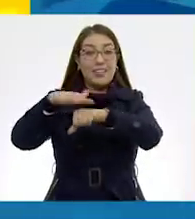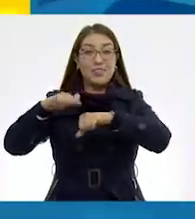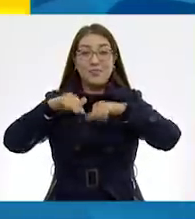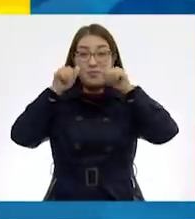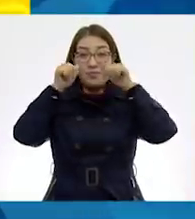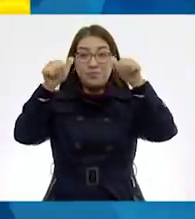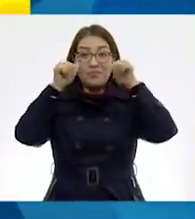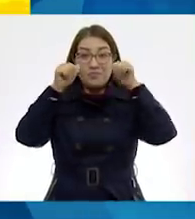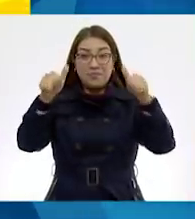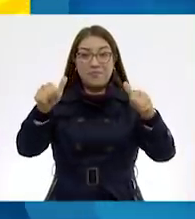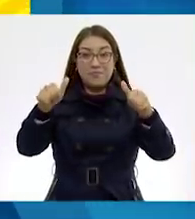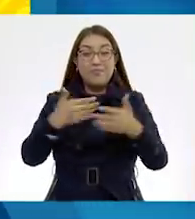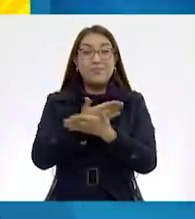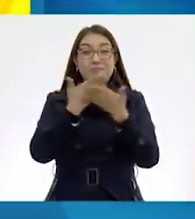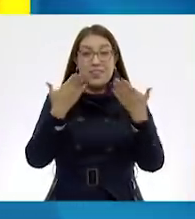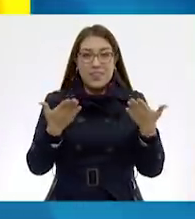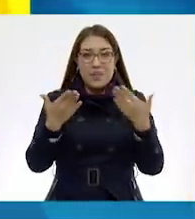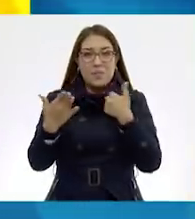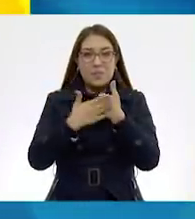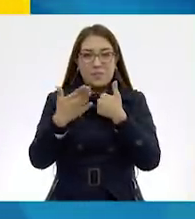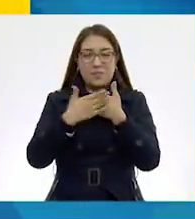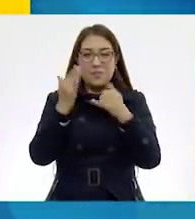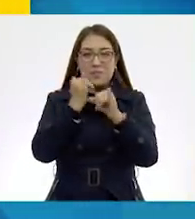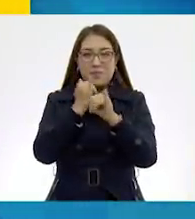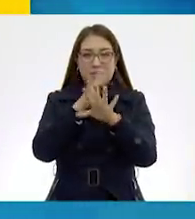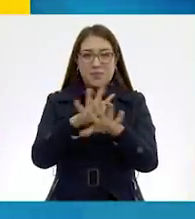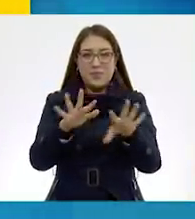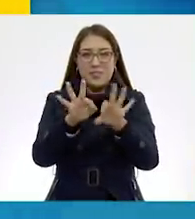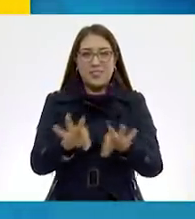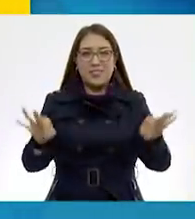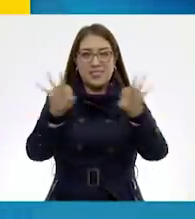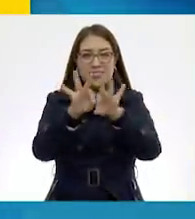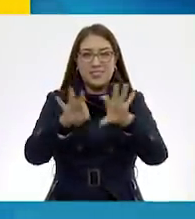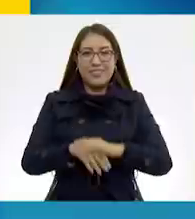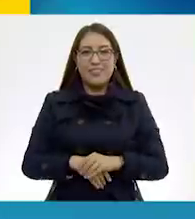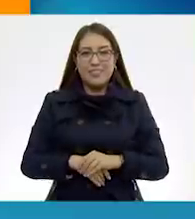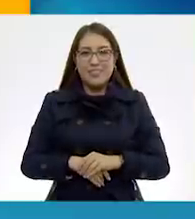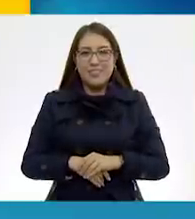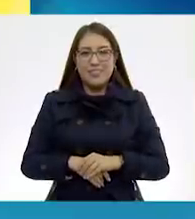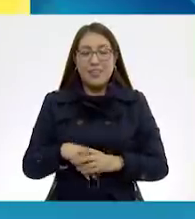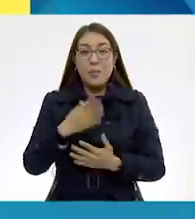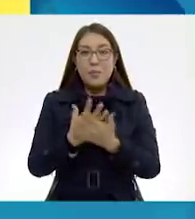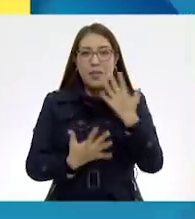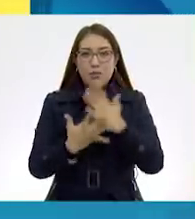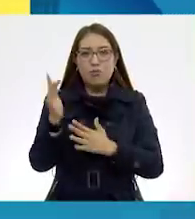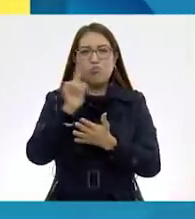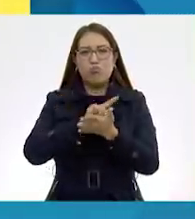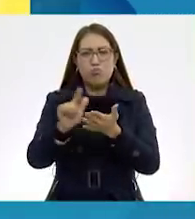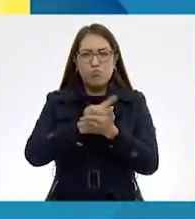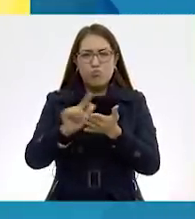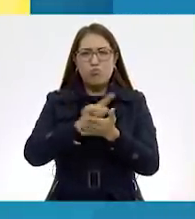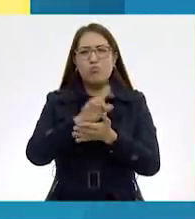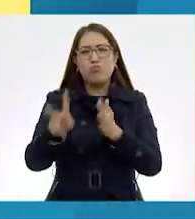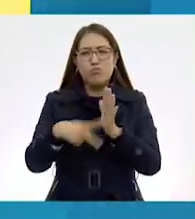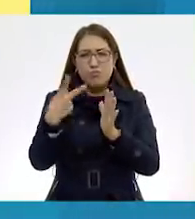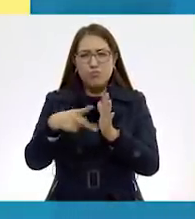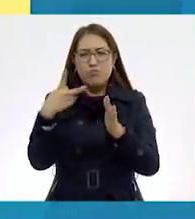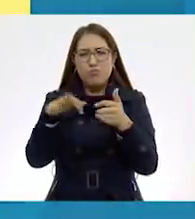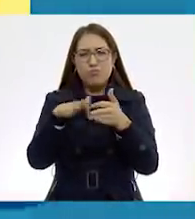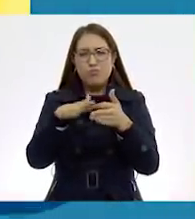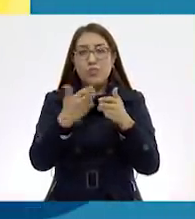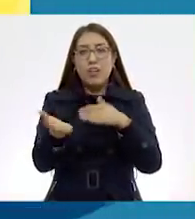¡Atención! ¡Atención! A continuación, información importante. Lavarnos las manos varias veces al día